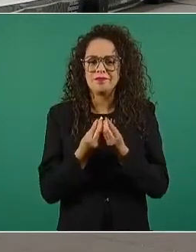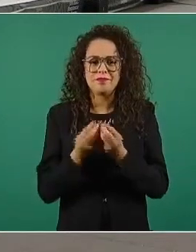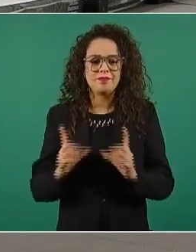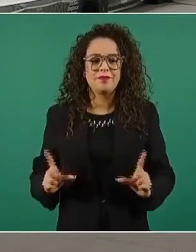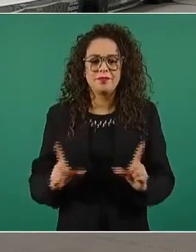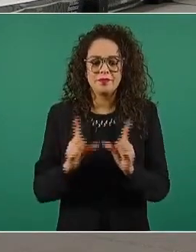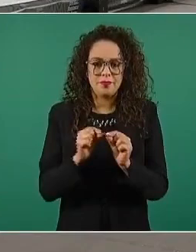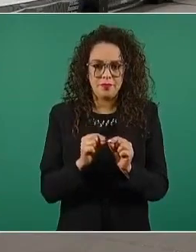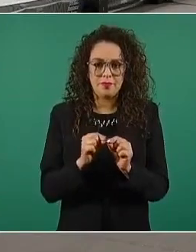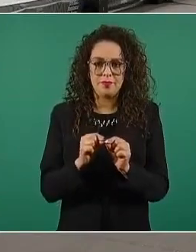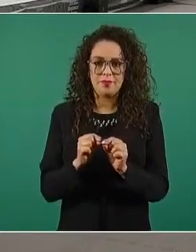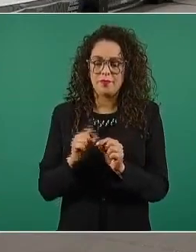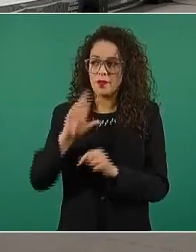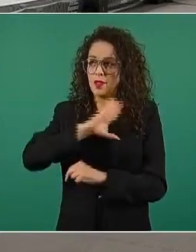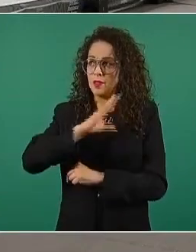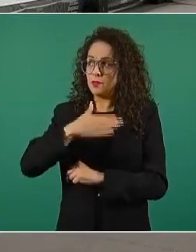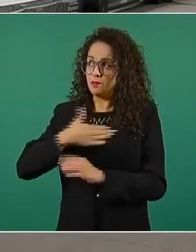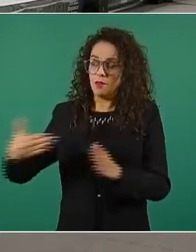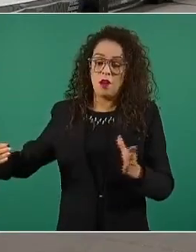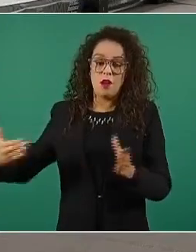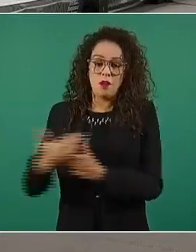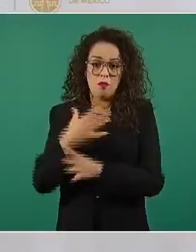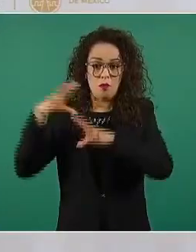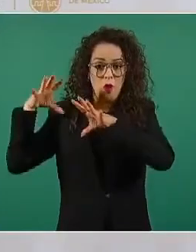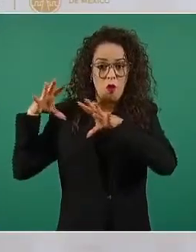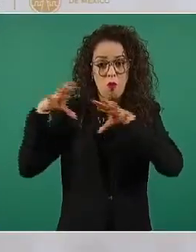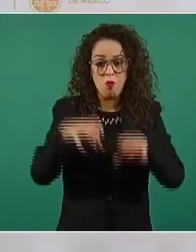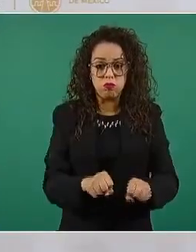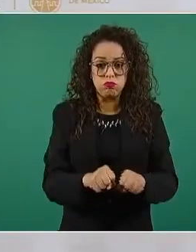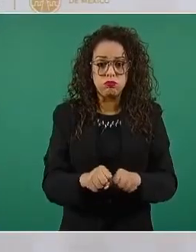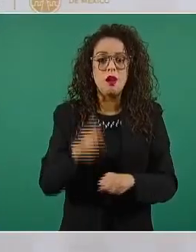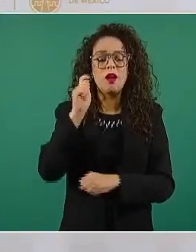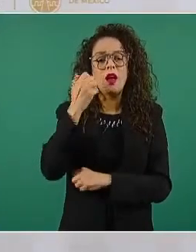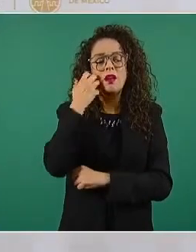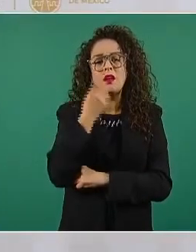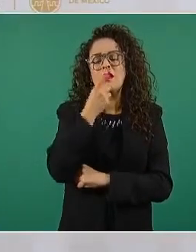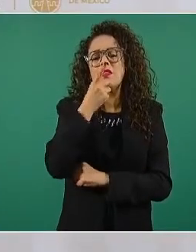la colonización son signos de atraso,